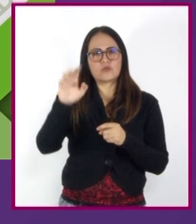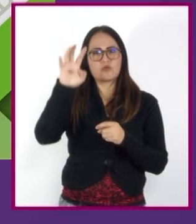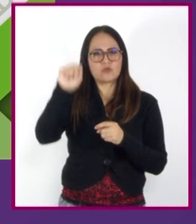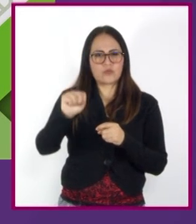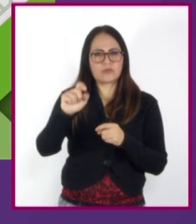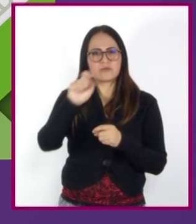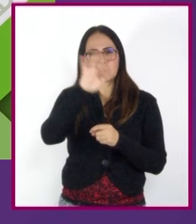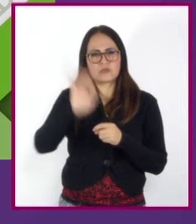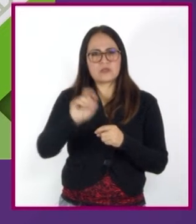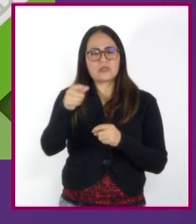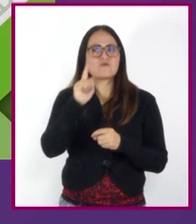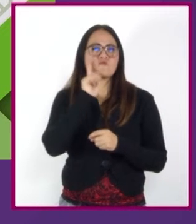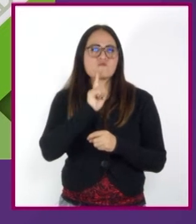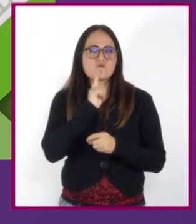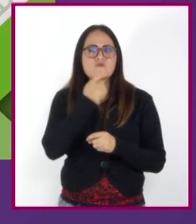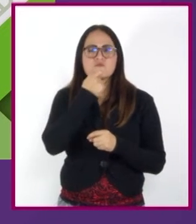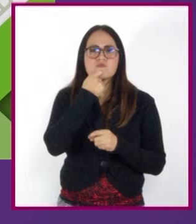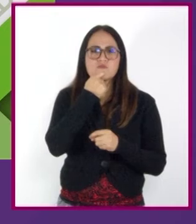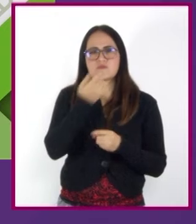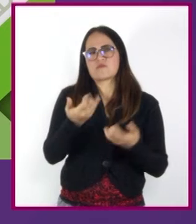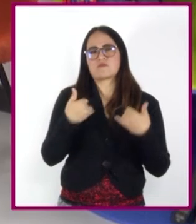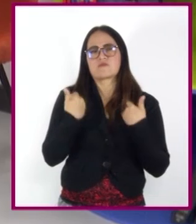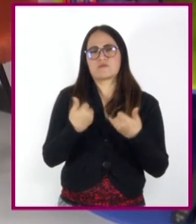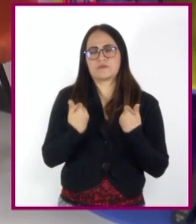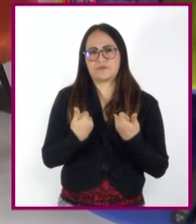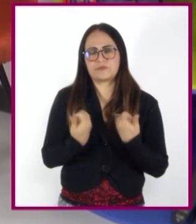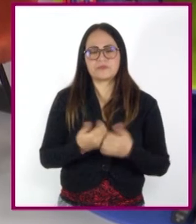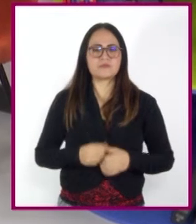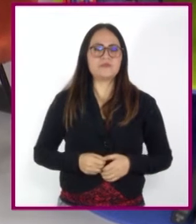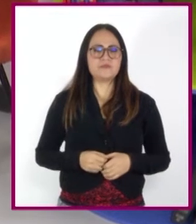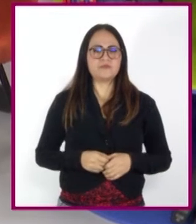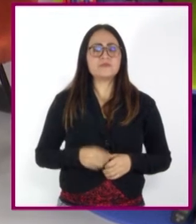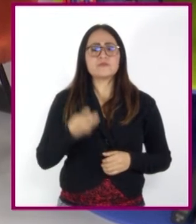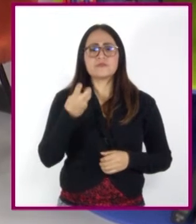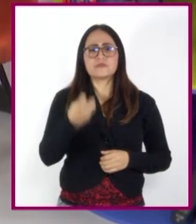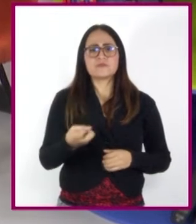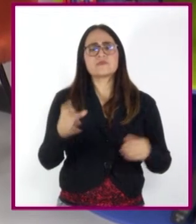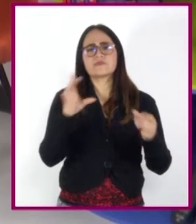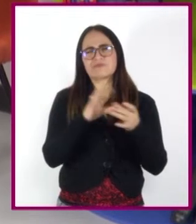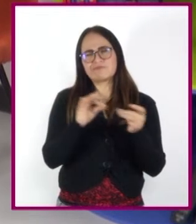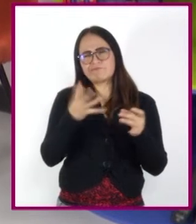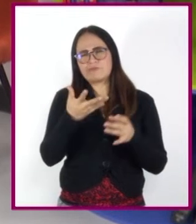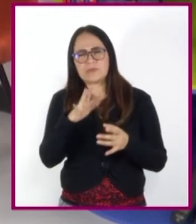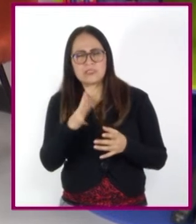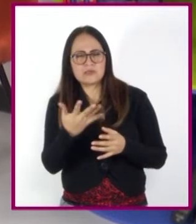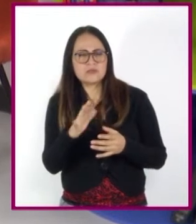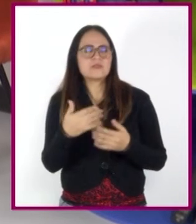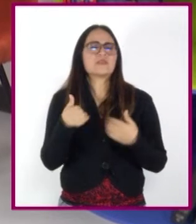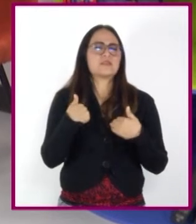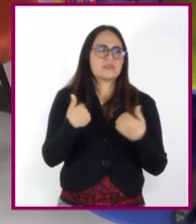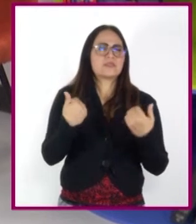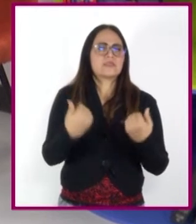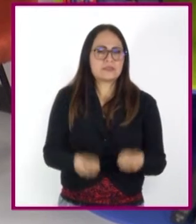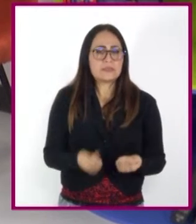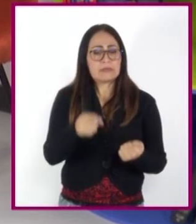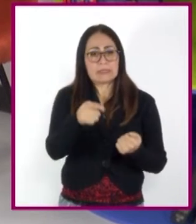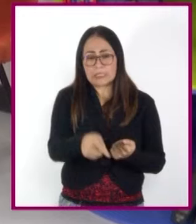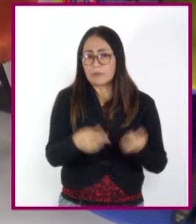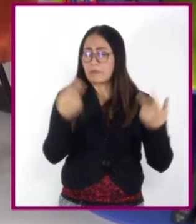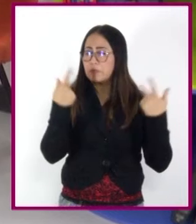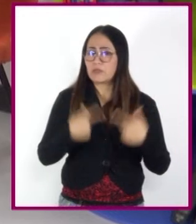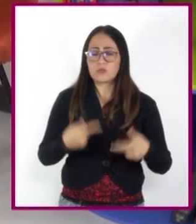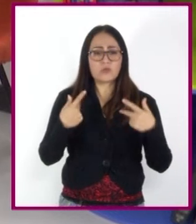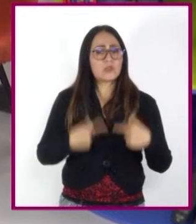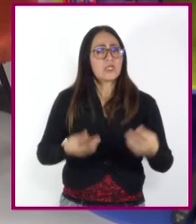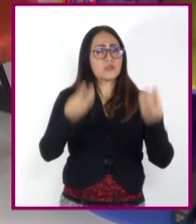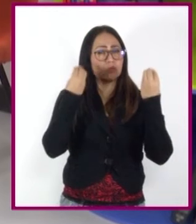37.9% son niñas, niños y adolescentes. Lo anterior puede darnos una idea de la gran cantidad de personas